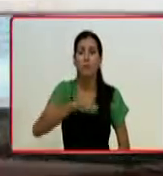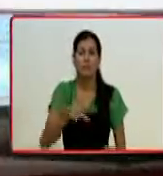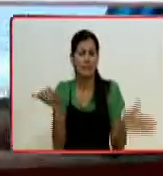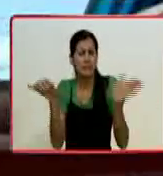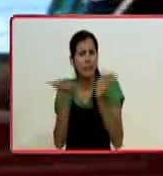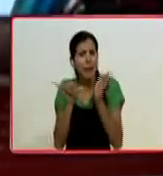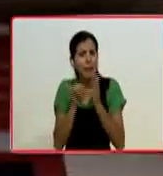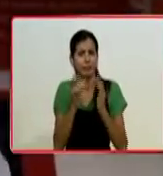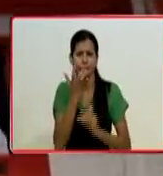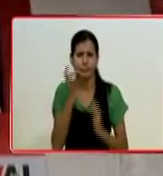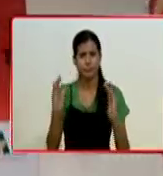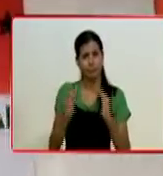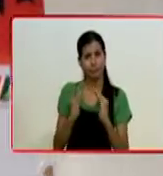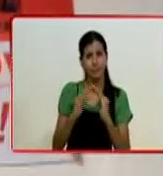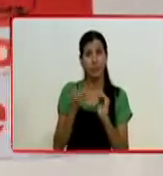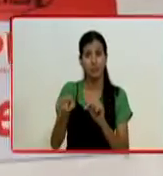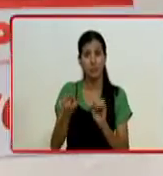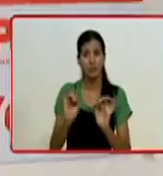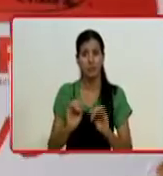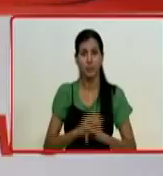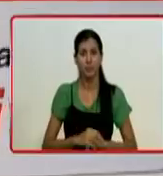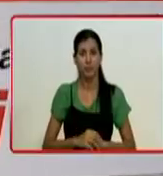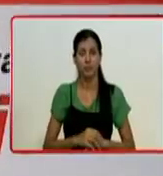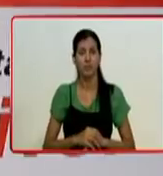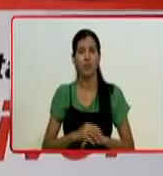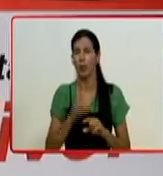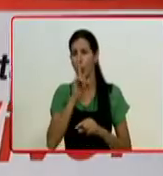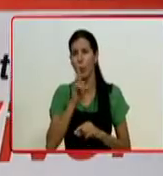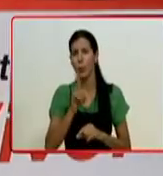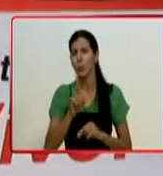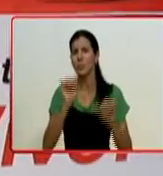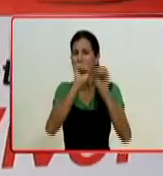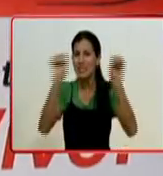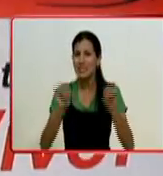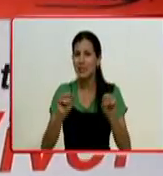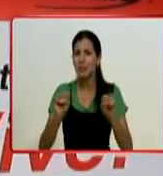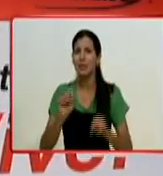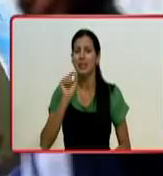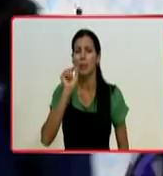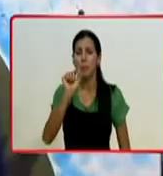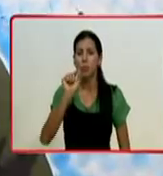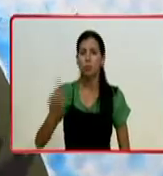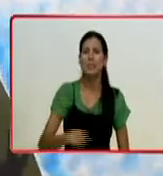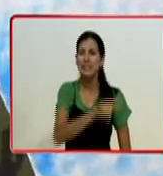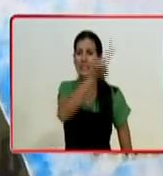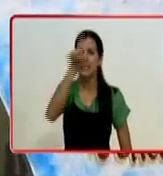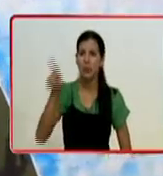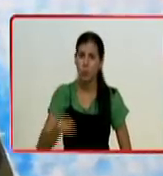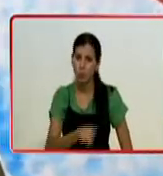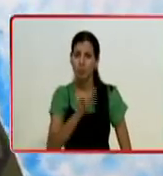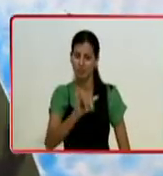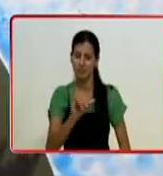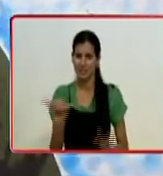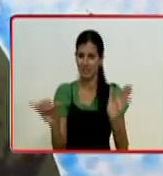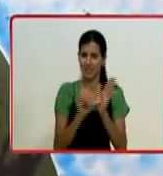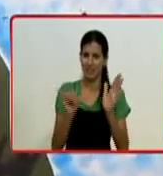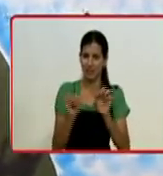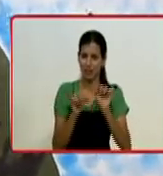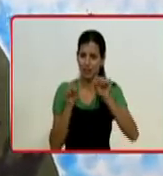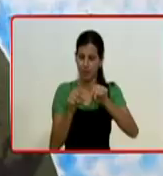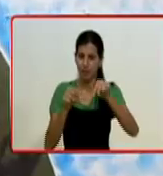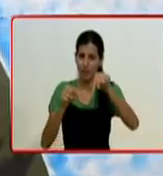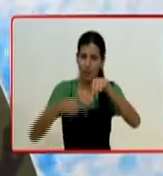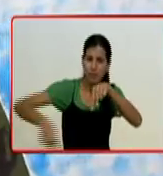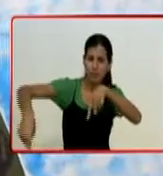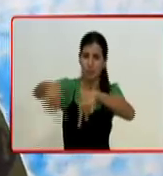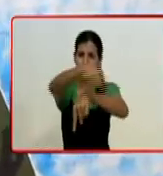casa, a través mediante sistema ese círculo, punto y círculo, donde vamos a tener unos centros de acopio que